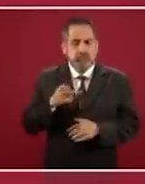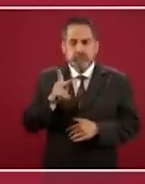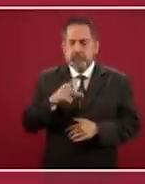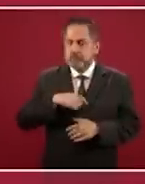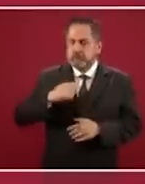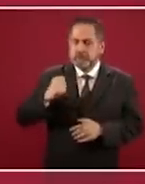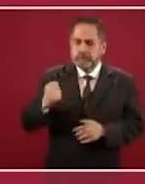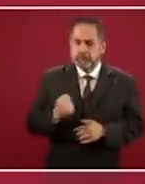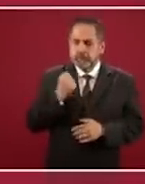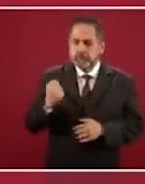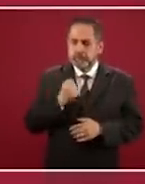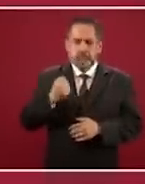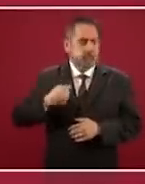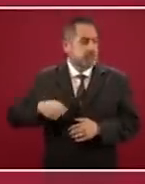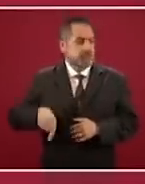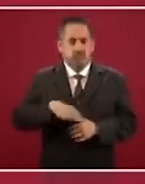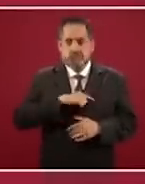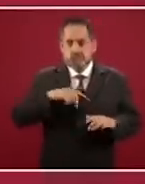afortunadamente,